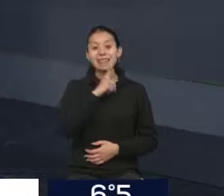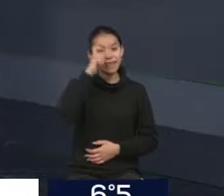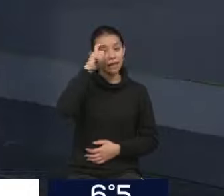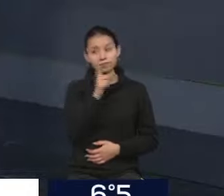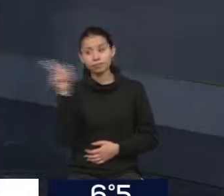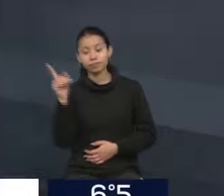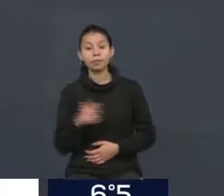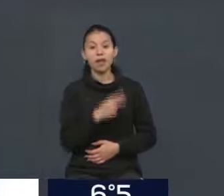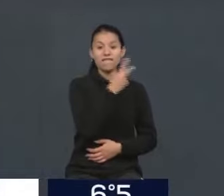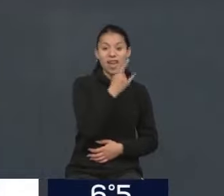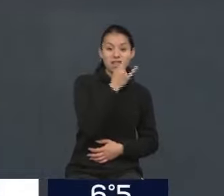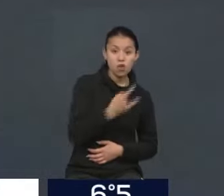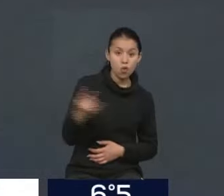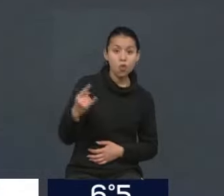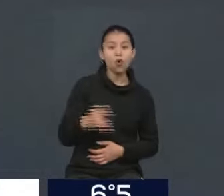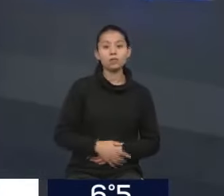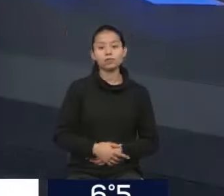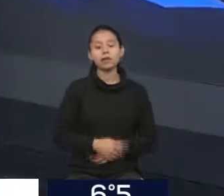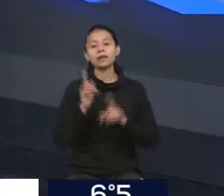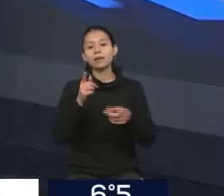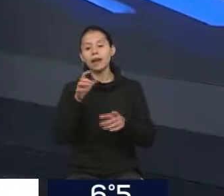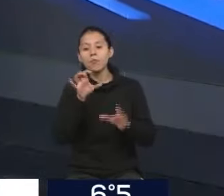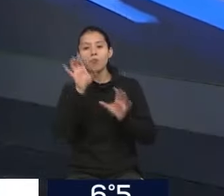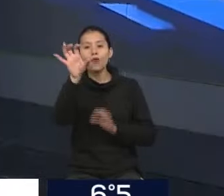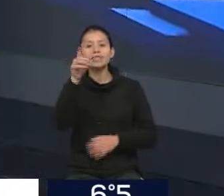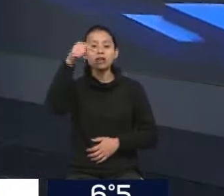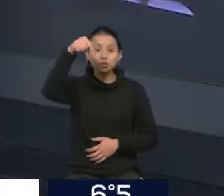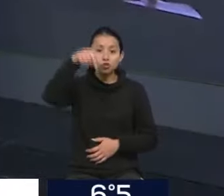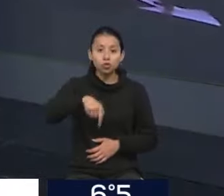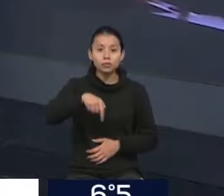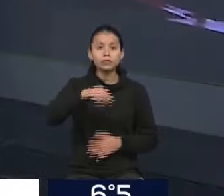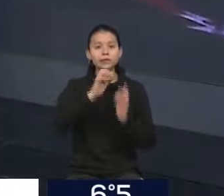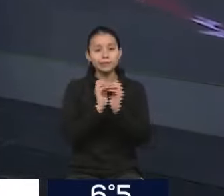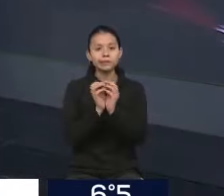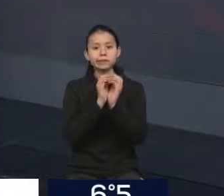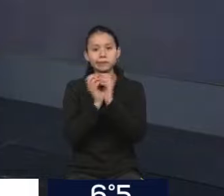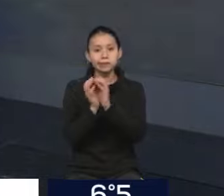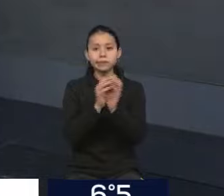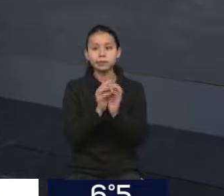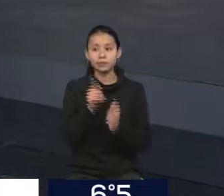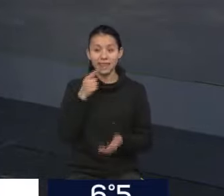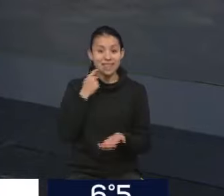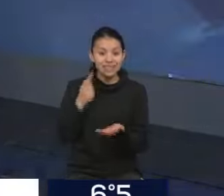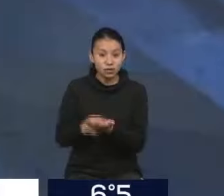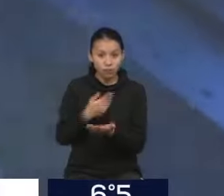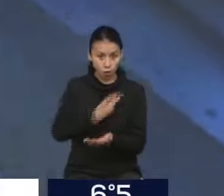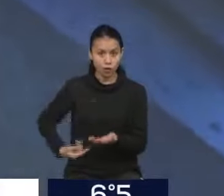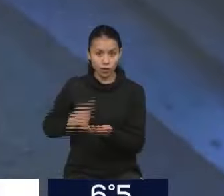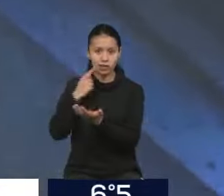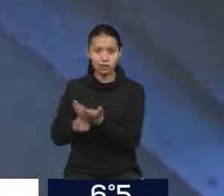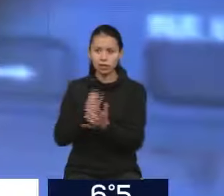muy concentradas, particularmente en el sur de la provincia, donde en las últimas horas, además de criticar esta decisión, no se